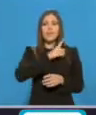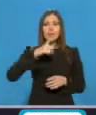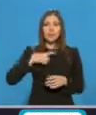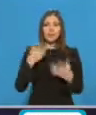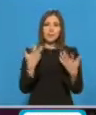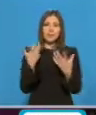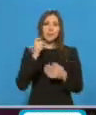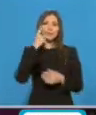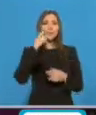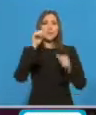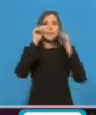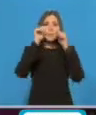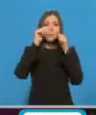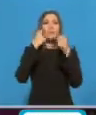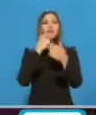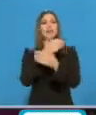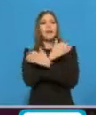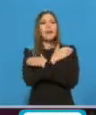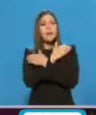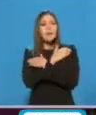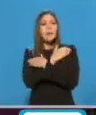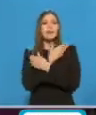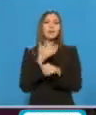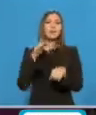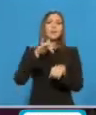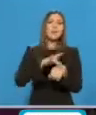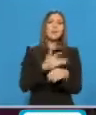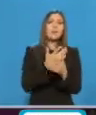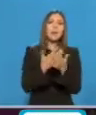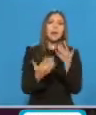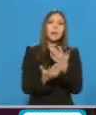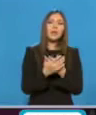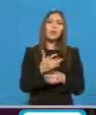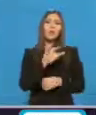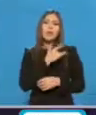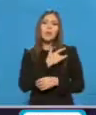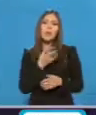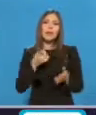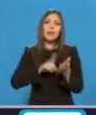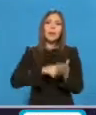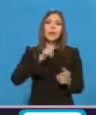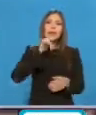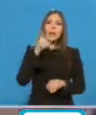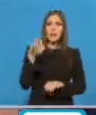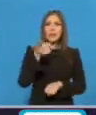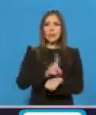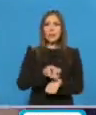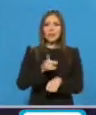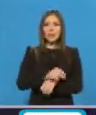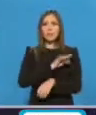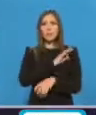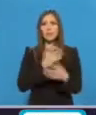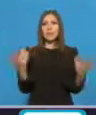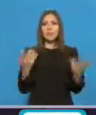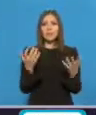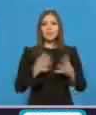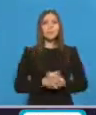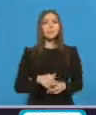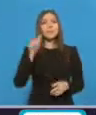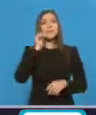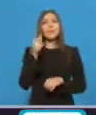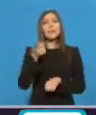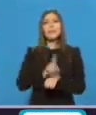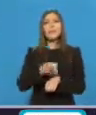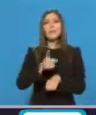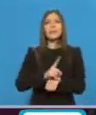caso del apapacho, abrazar con las manos, con el corazón, con el alma y el espíritu. ¿Todos los días podemos hacer esto? Todos los días, por favor,